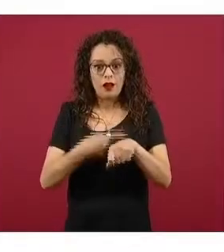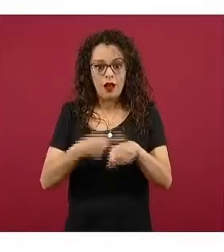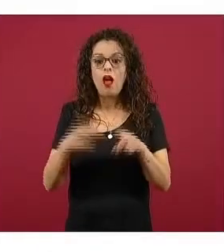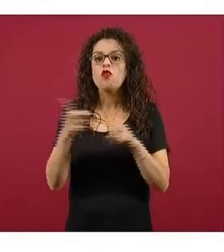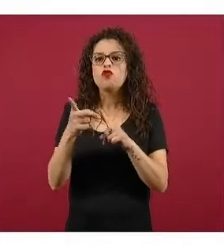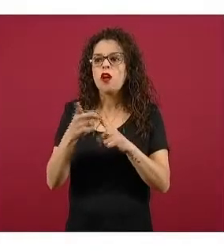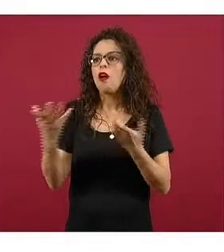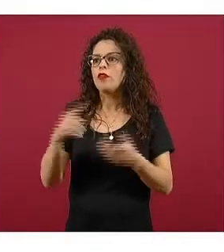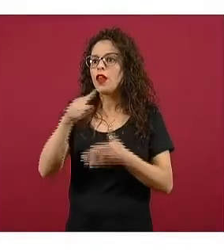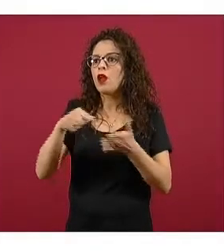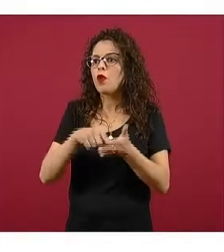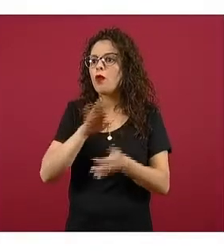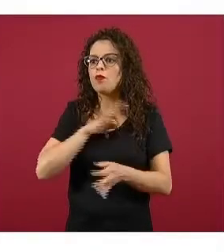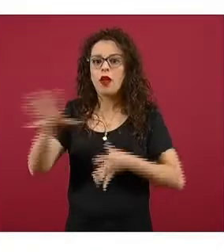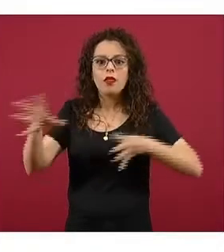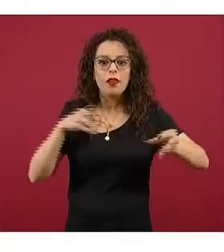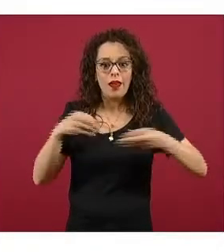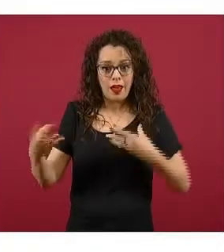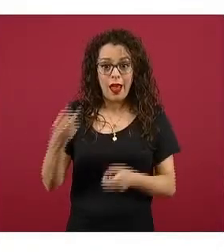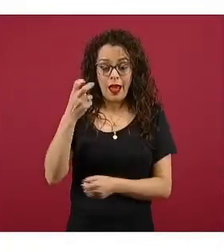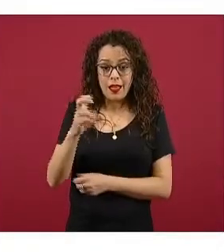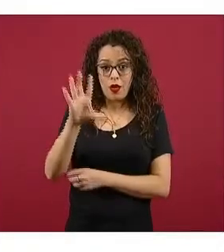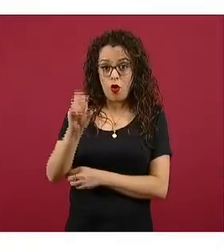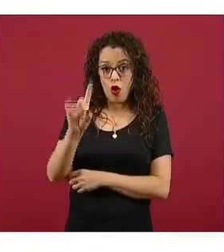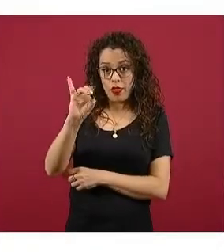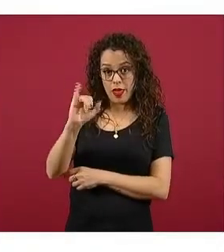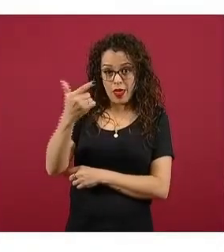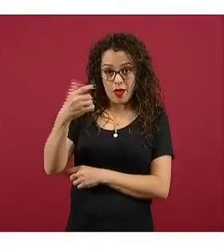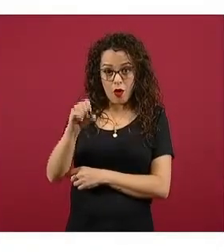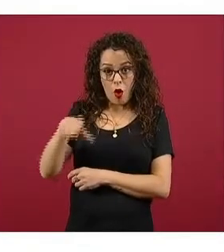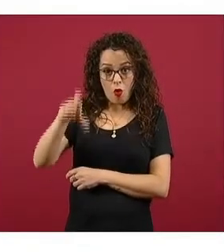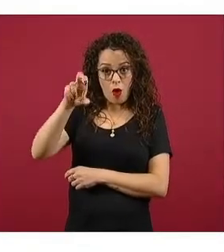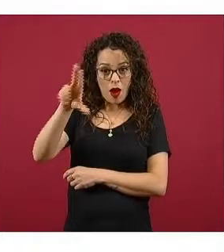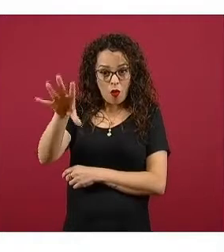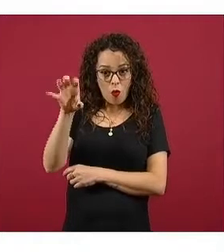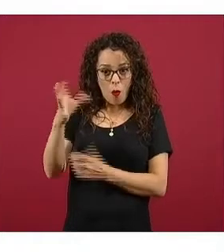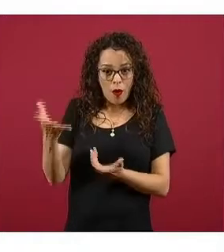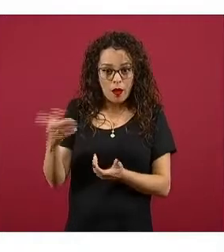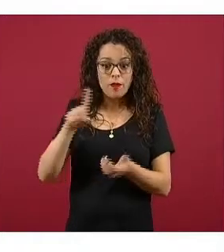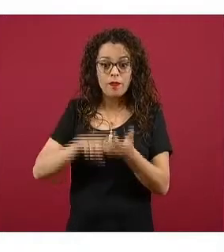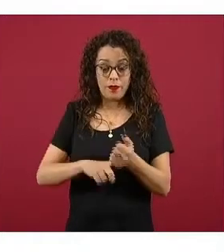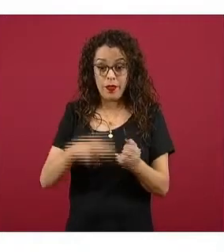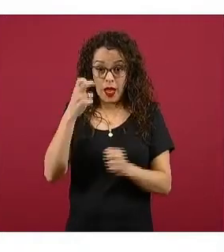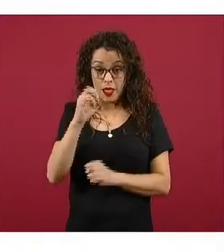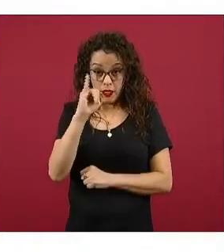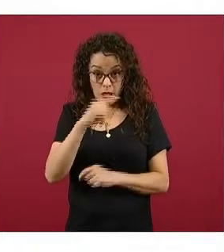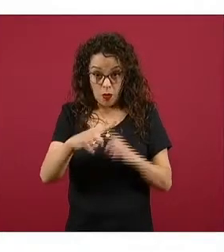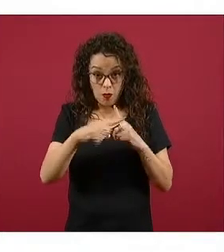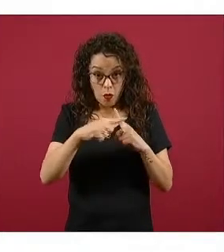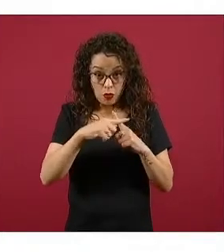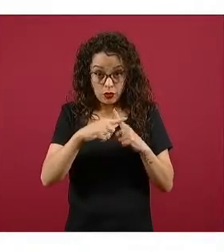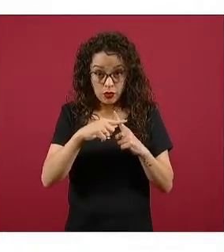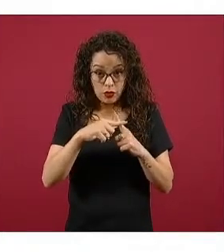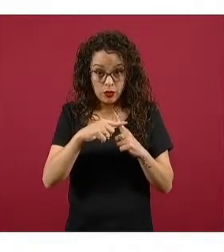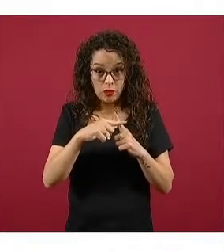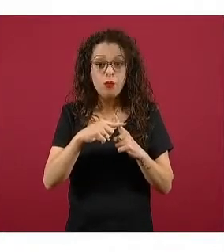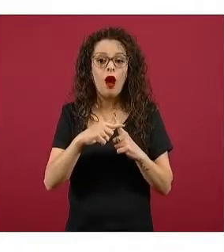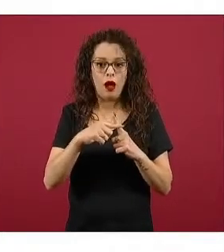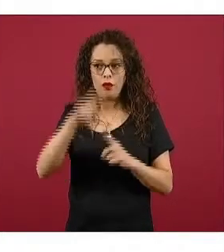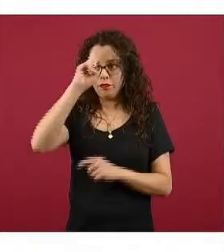epidemiológico. O sea, el código QR no es que el momento que se identifique que el caso es positivo se le niegue la entrada a ningún